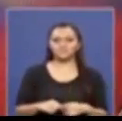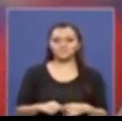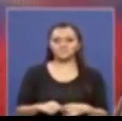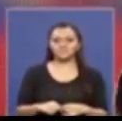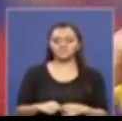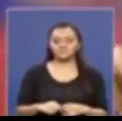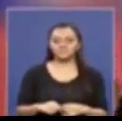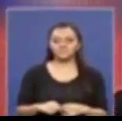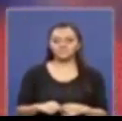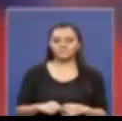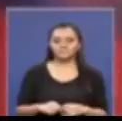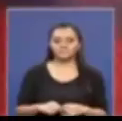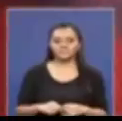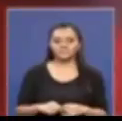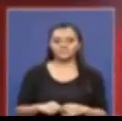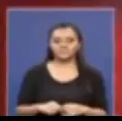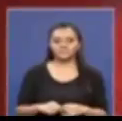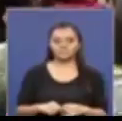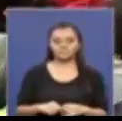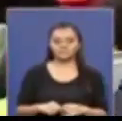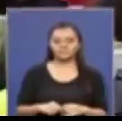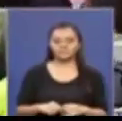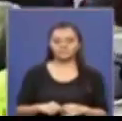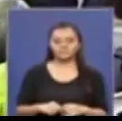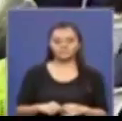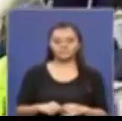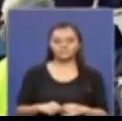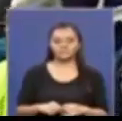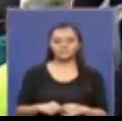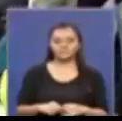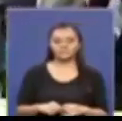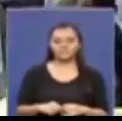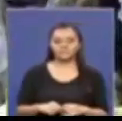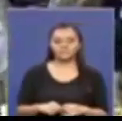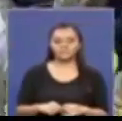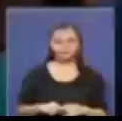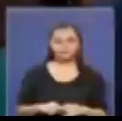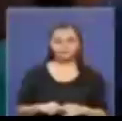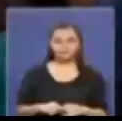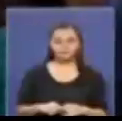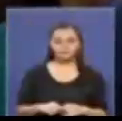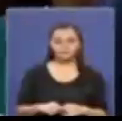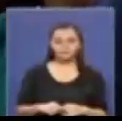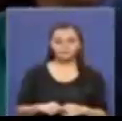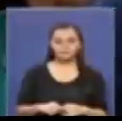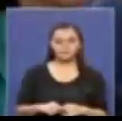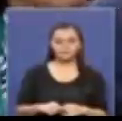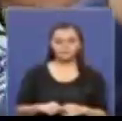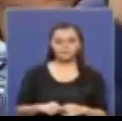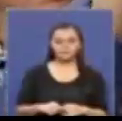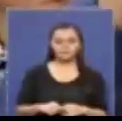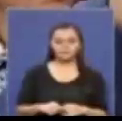Ya estamos trabajando en esto. La patria ya es de todos.